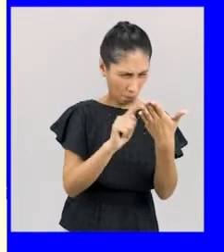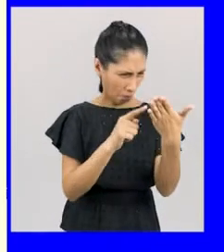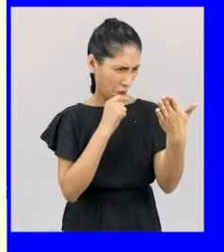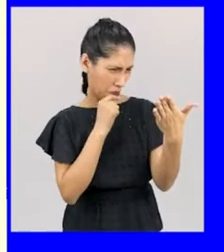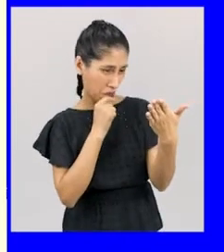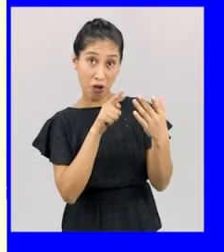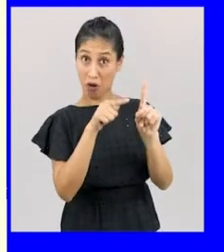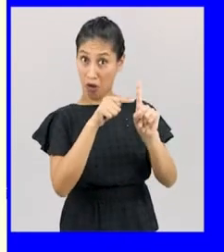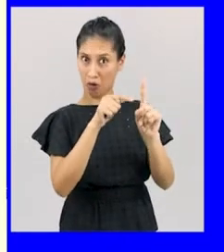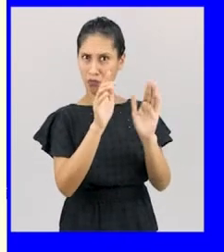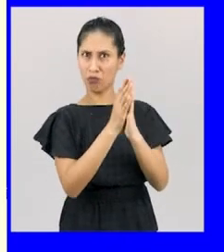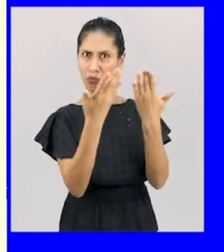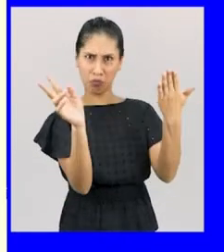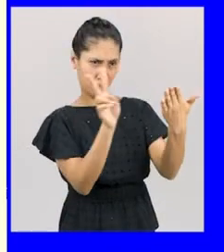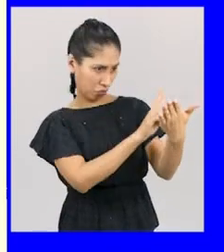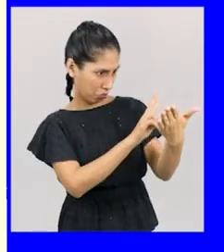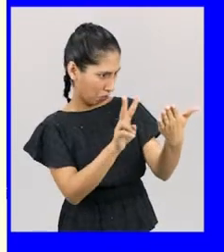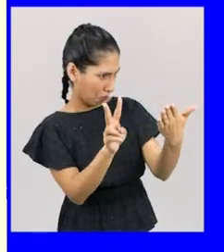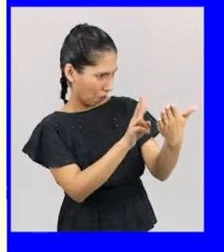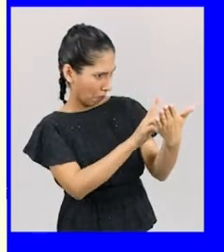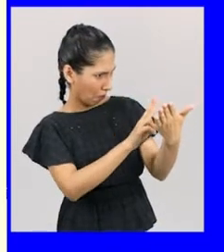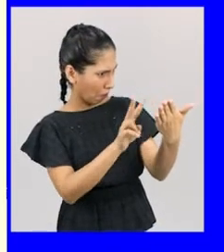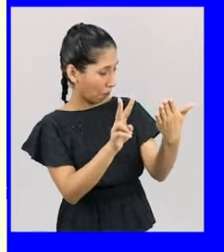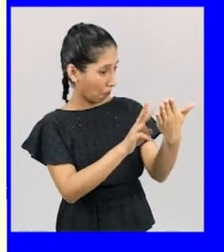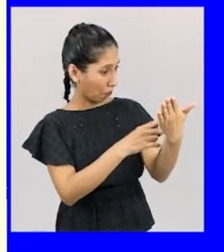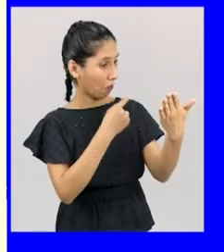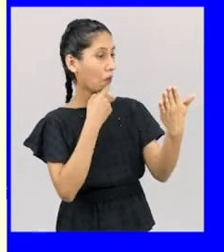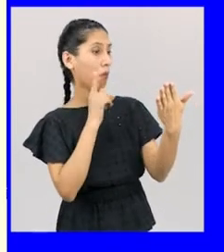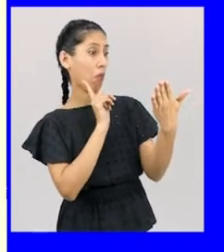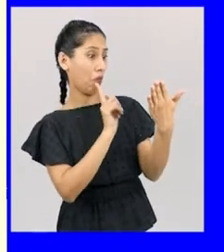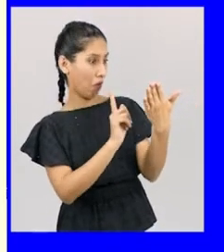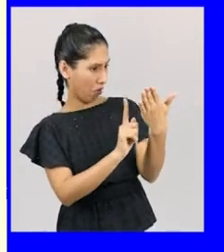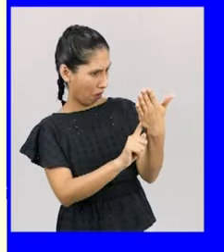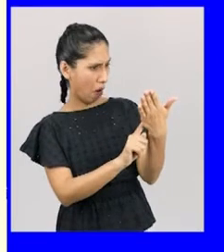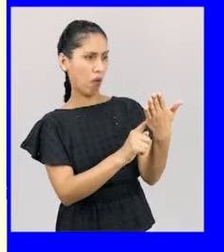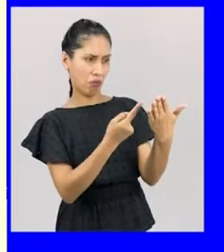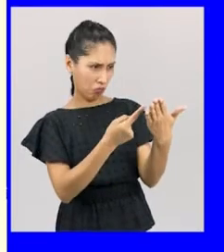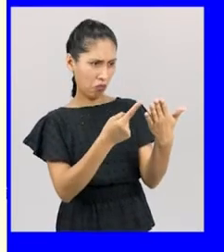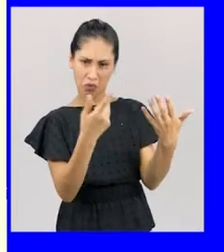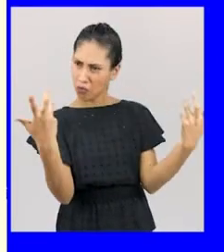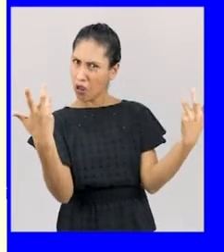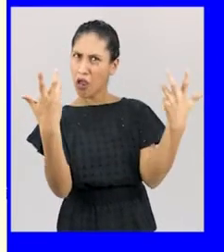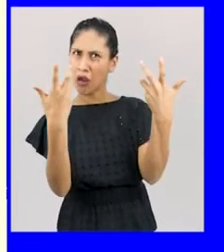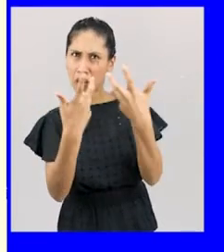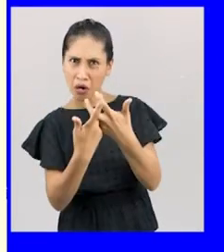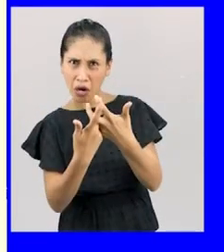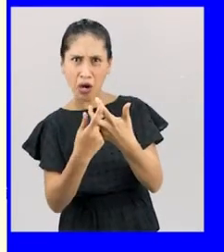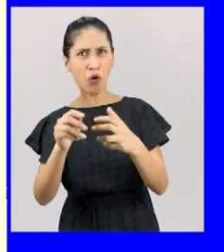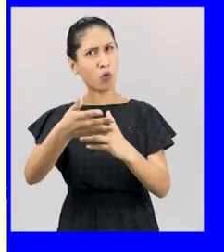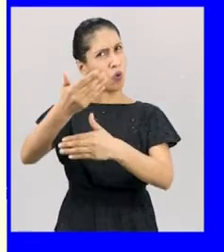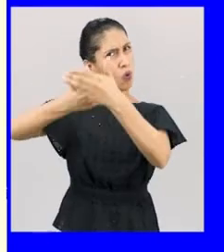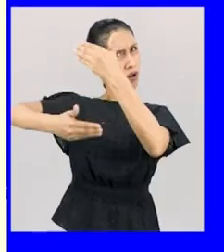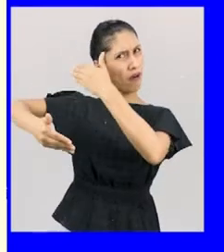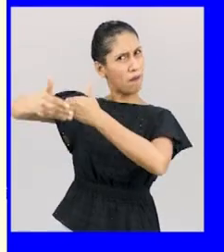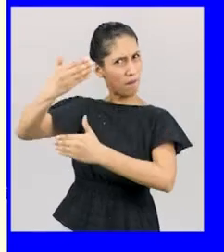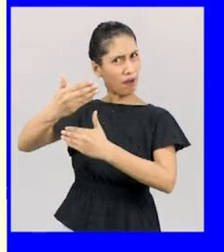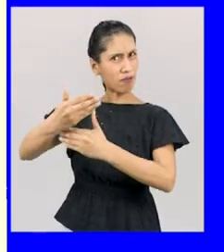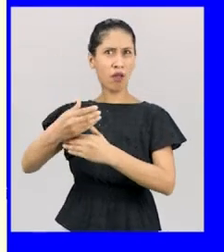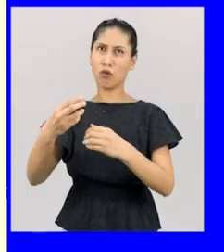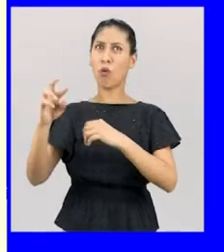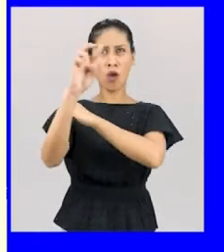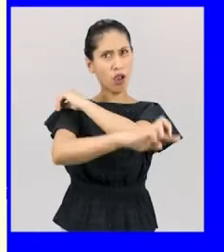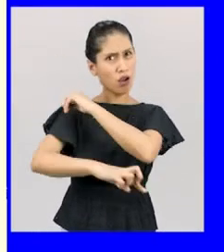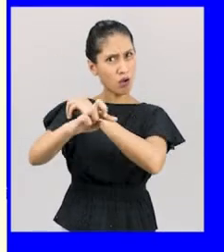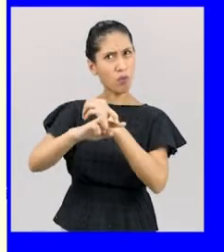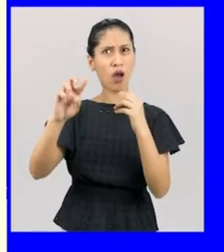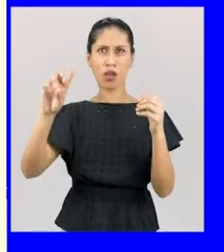leído solamente Las bodas de Fígaro, se da cuenta de la relación que existe entre esta obra y la Revolución Francesa, o entre su